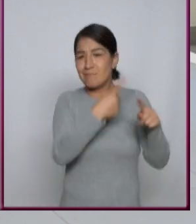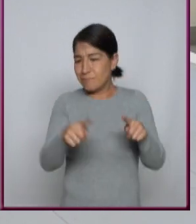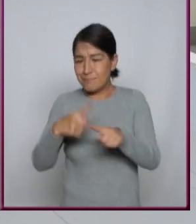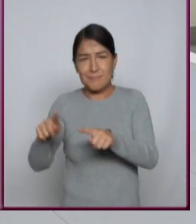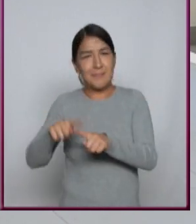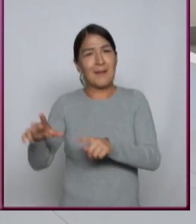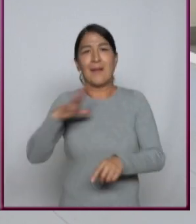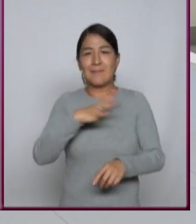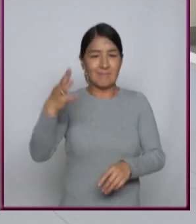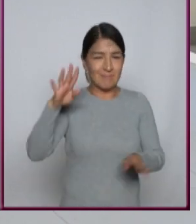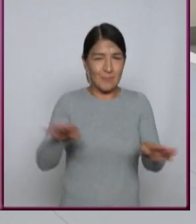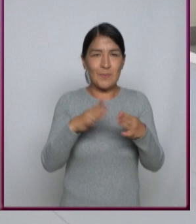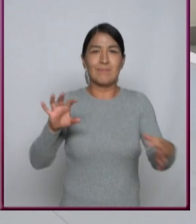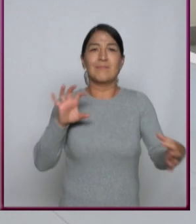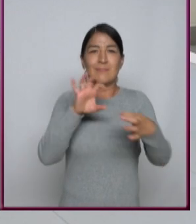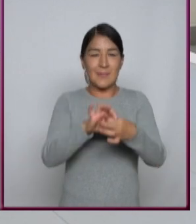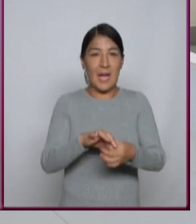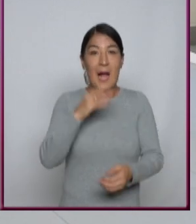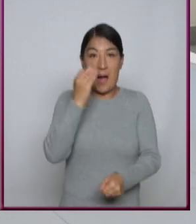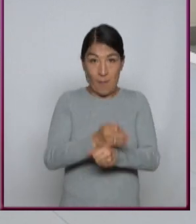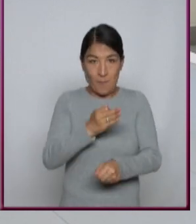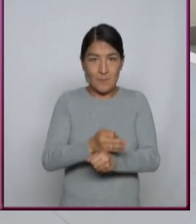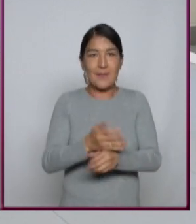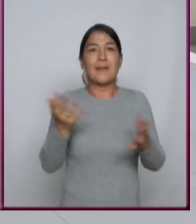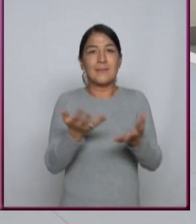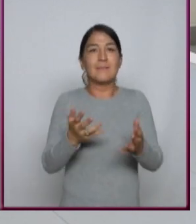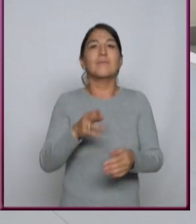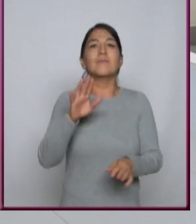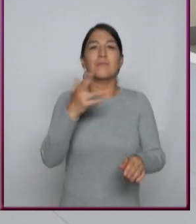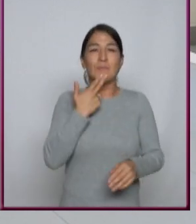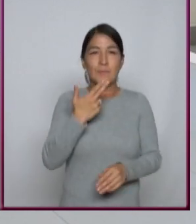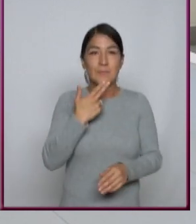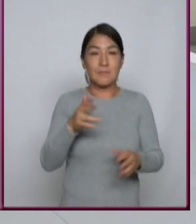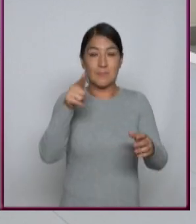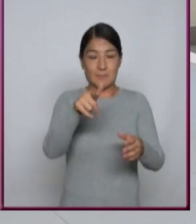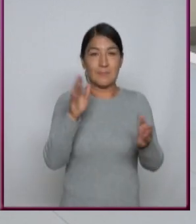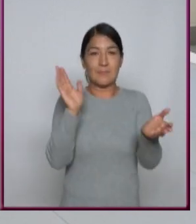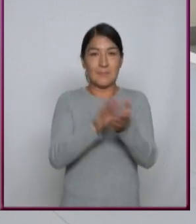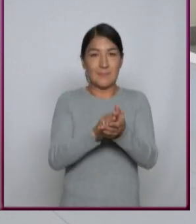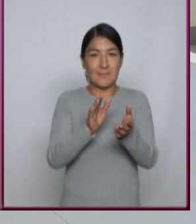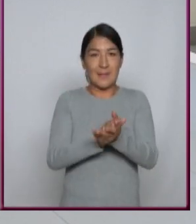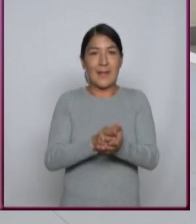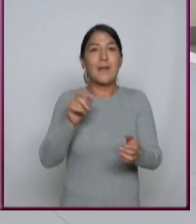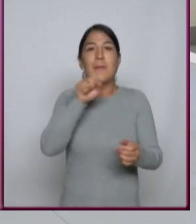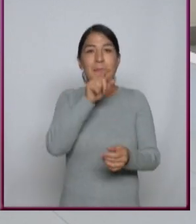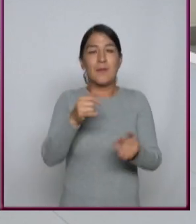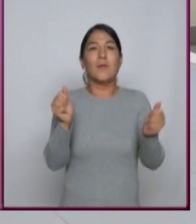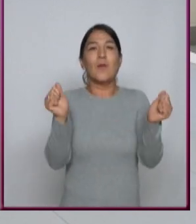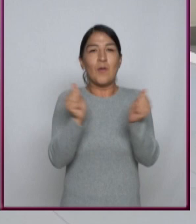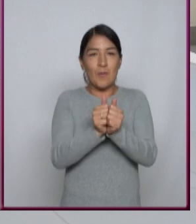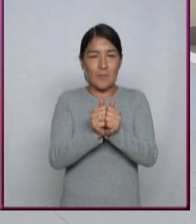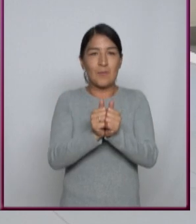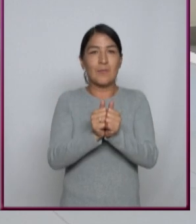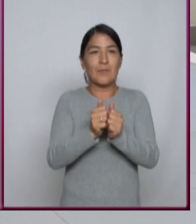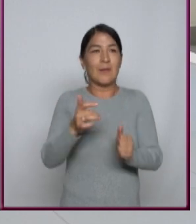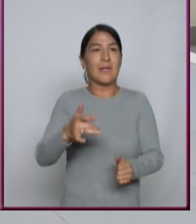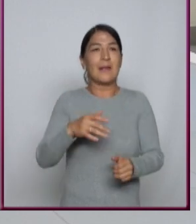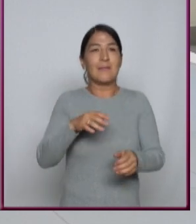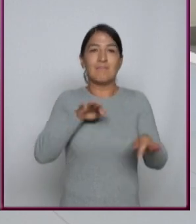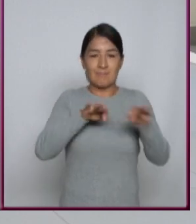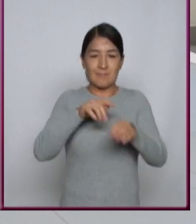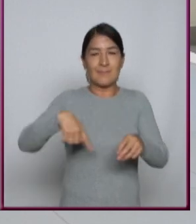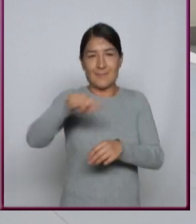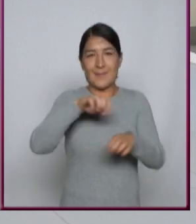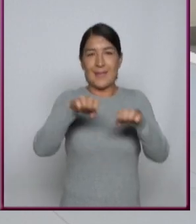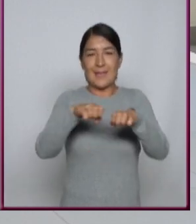percusiones que podemos utilizar. En esta ocasión vamos a utilizar palmadas, apoyo y con trabajo en